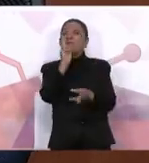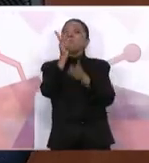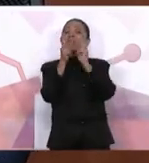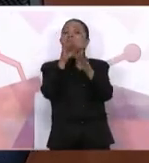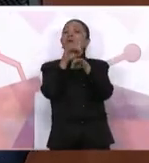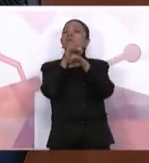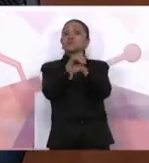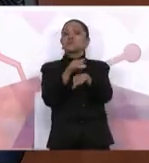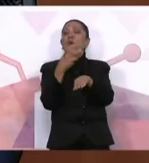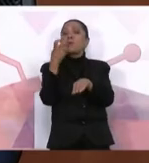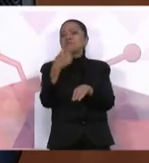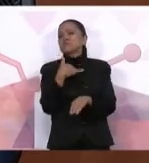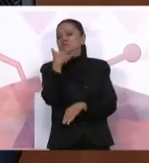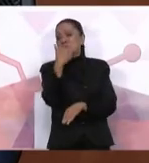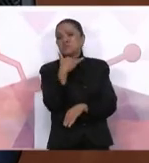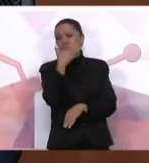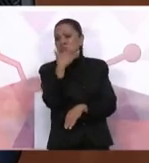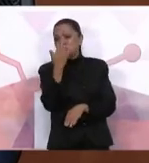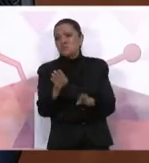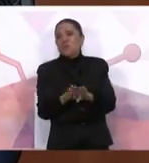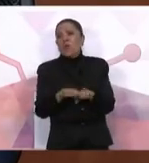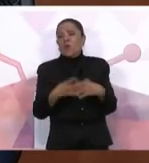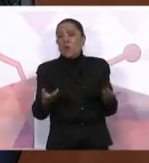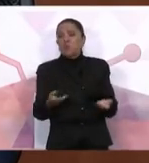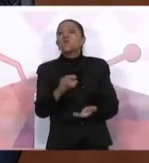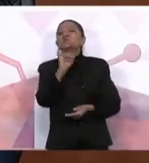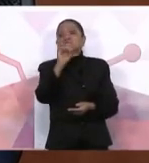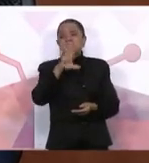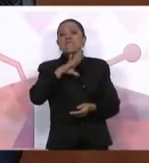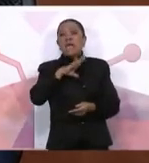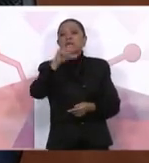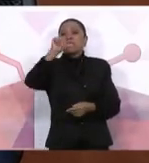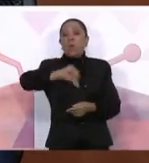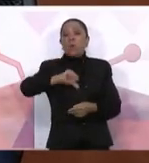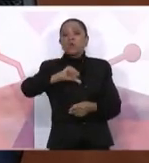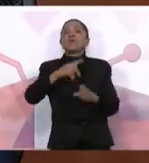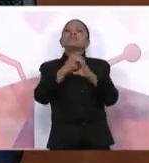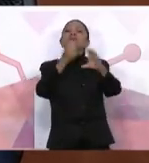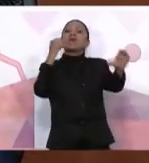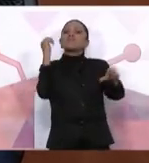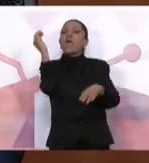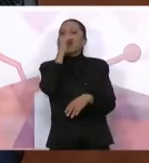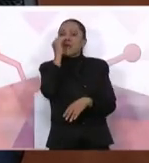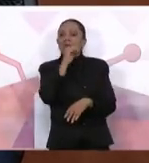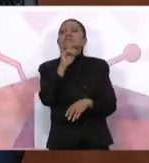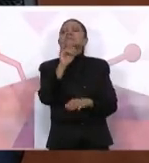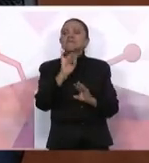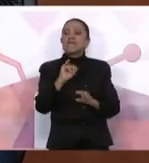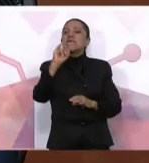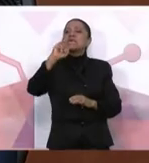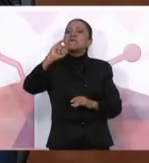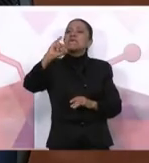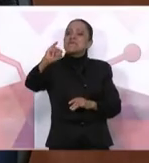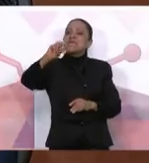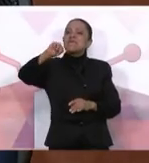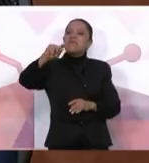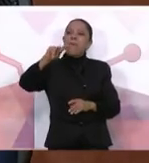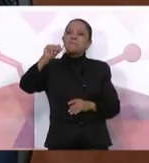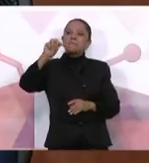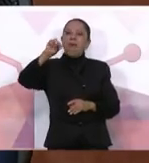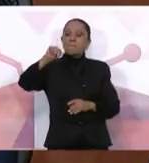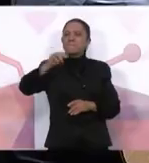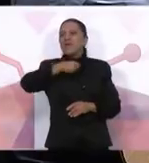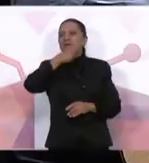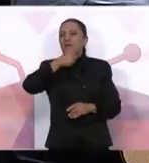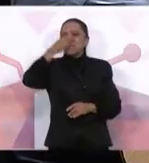corrupción nada más decirle que si existe hoy transporte gratuito inapam adultos mayores existe muy bien termina su